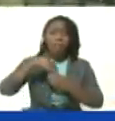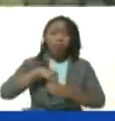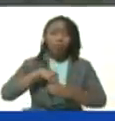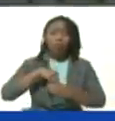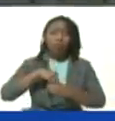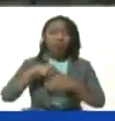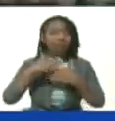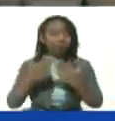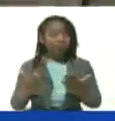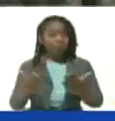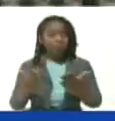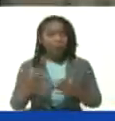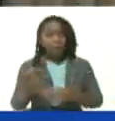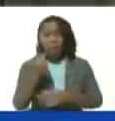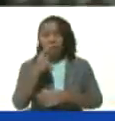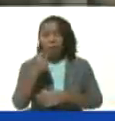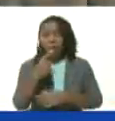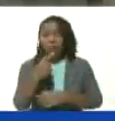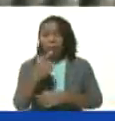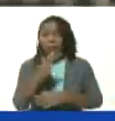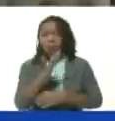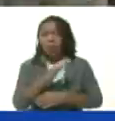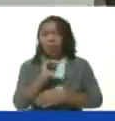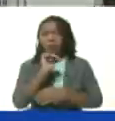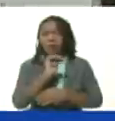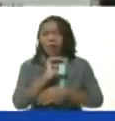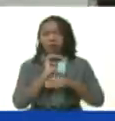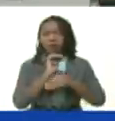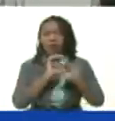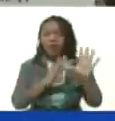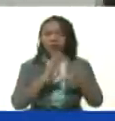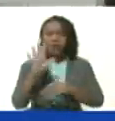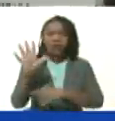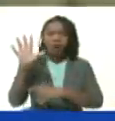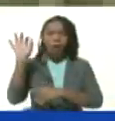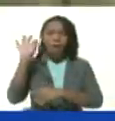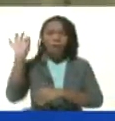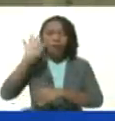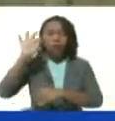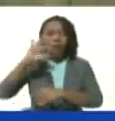de medicamentos, casi un 95% de abastecimiento.